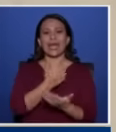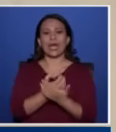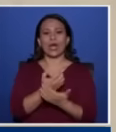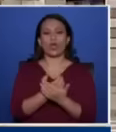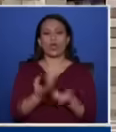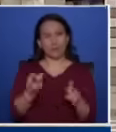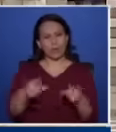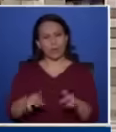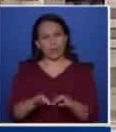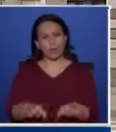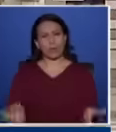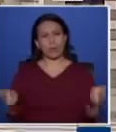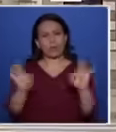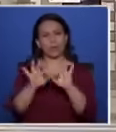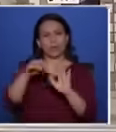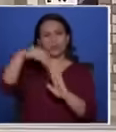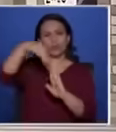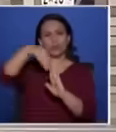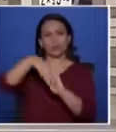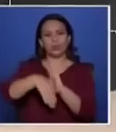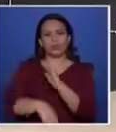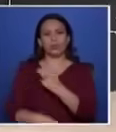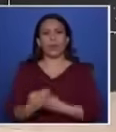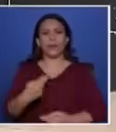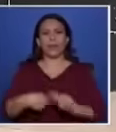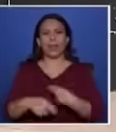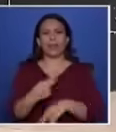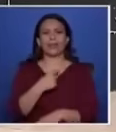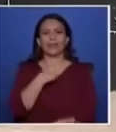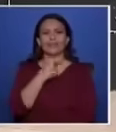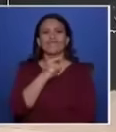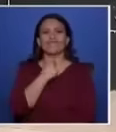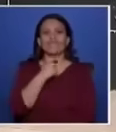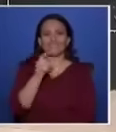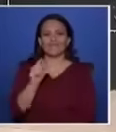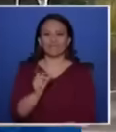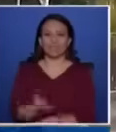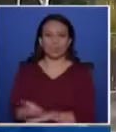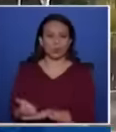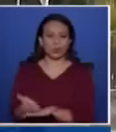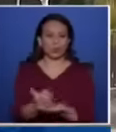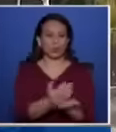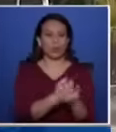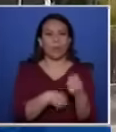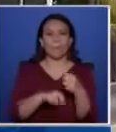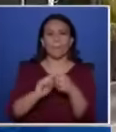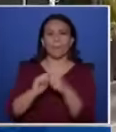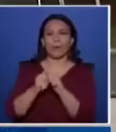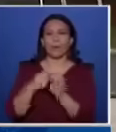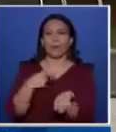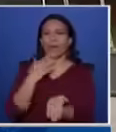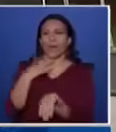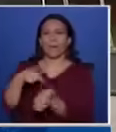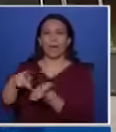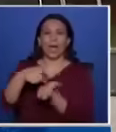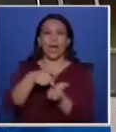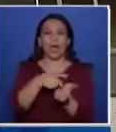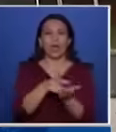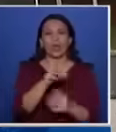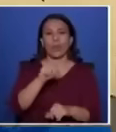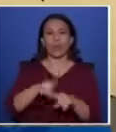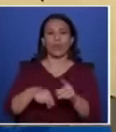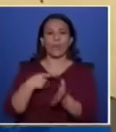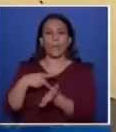es una prioridad. La caída de ventas genera también una reducción en la recaudación y problemas en la cadena de pagos. Es decir, no se